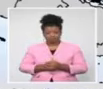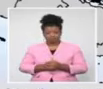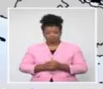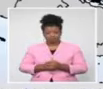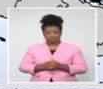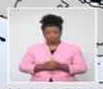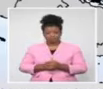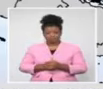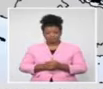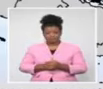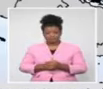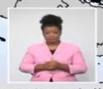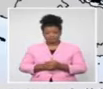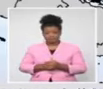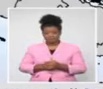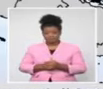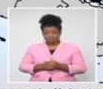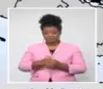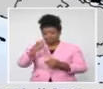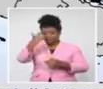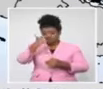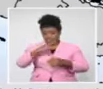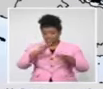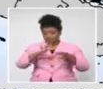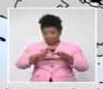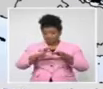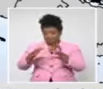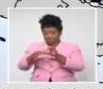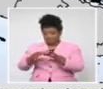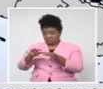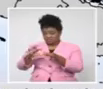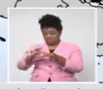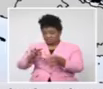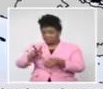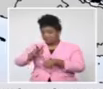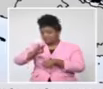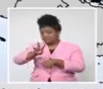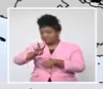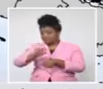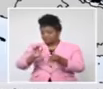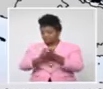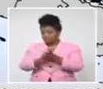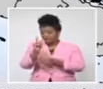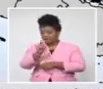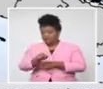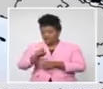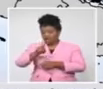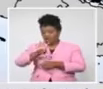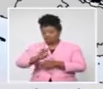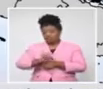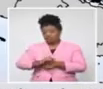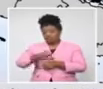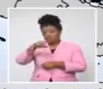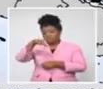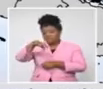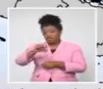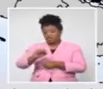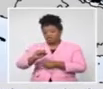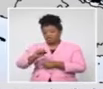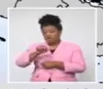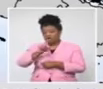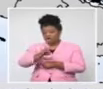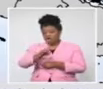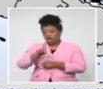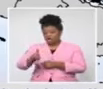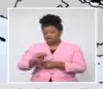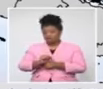territorio. Artemisa con 23, Mayabeque con 14 y Pinar del Río con 11,